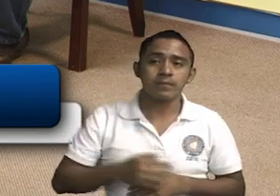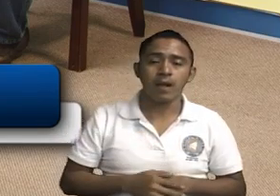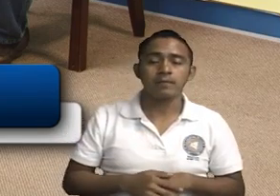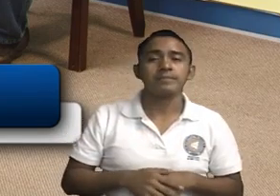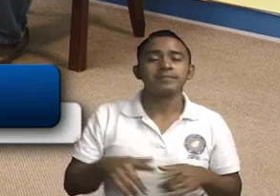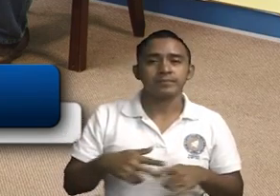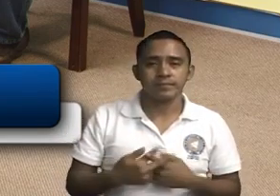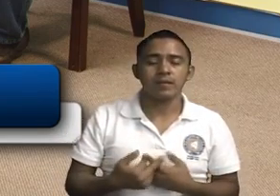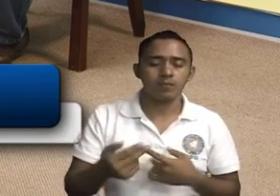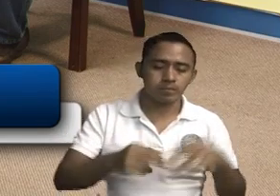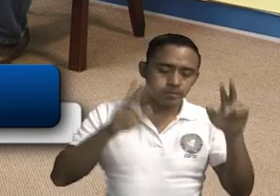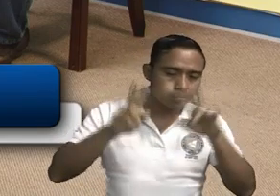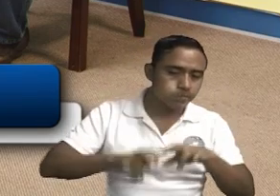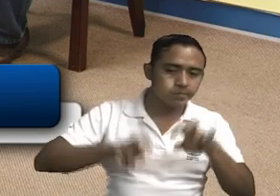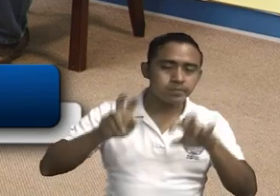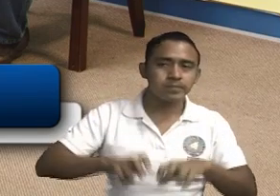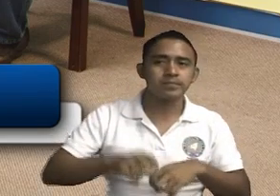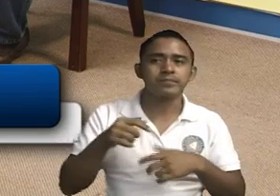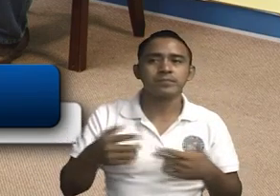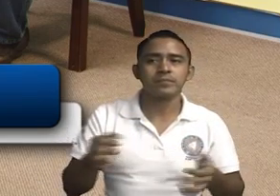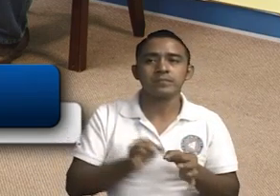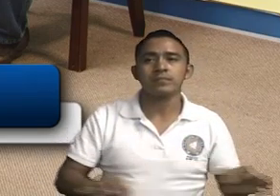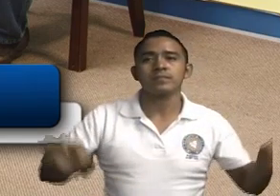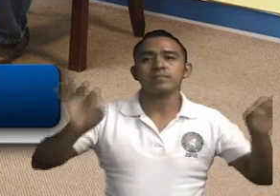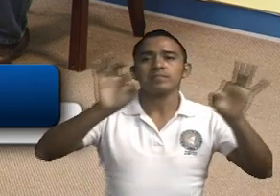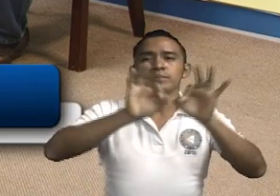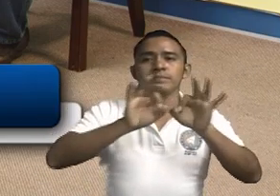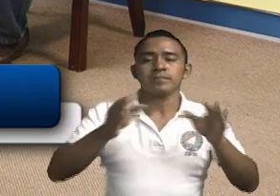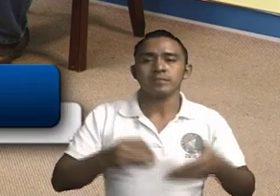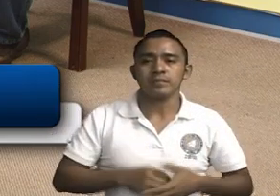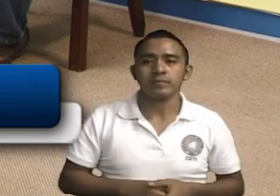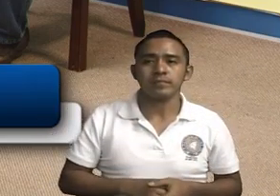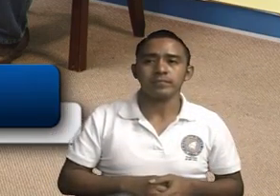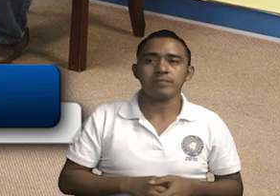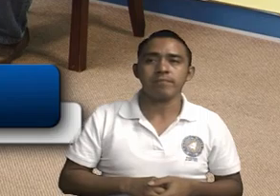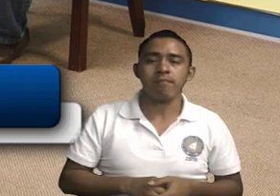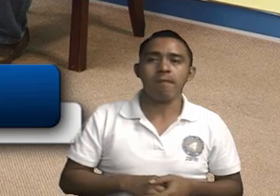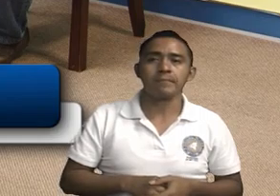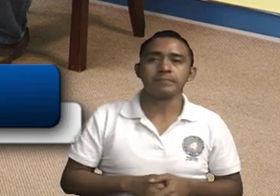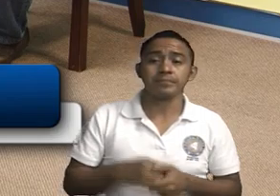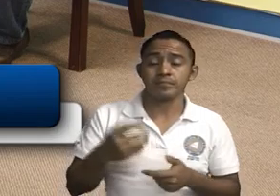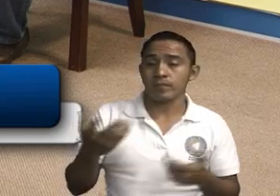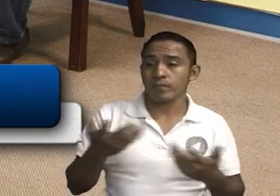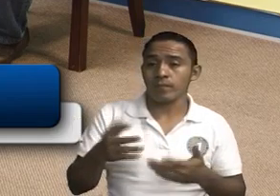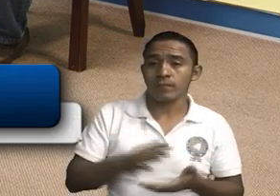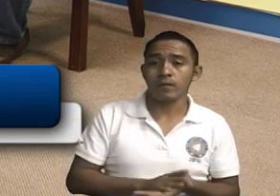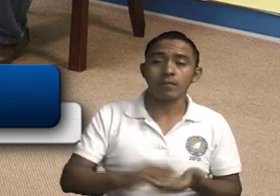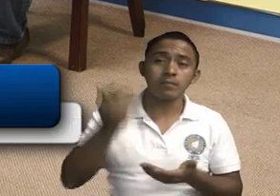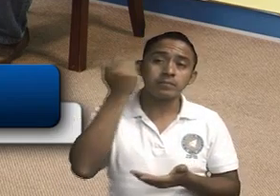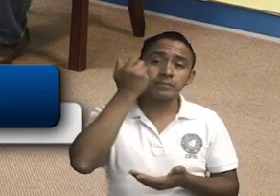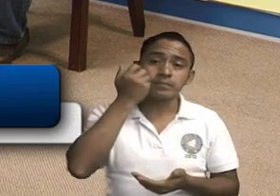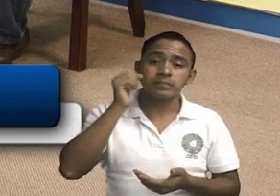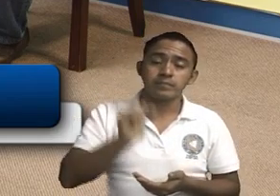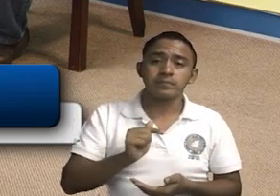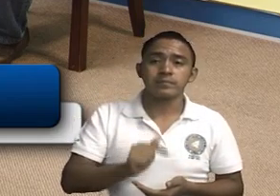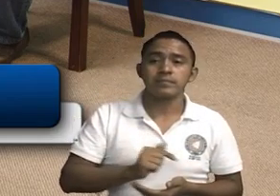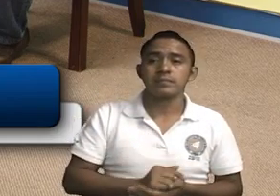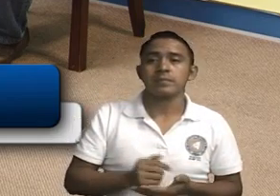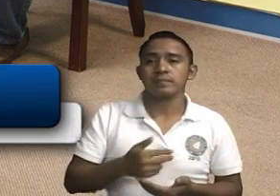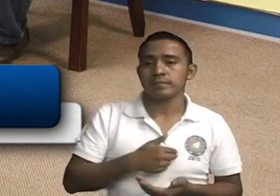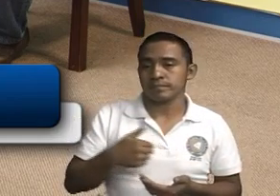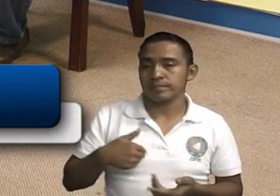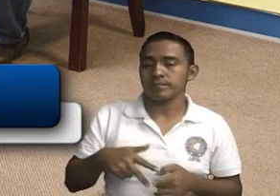comienza a tratarla. Entonces, esto es lo más importante, ¿verdad?, encontrar el inicio de la patología de base para iniciar